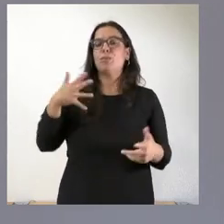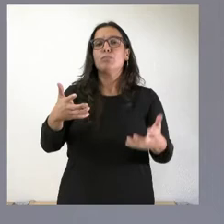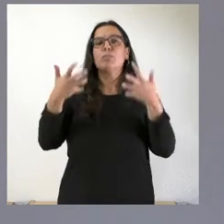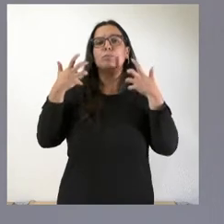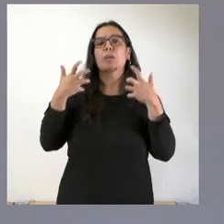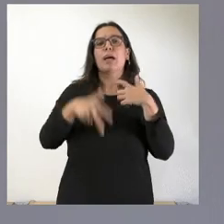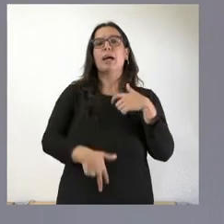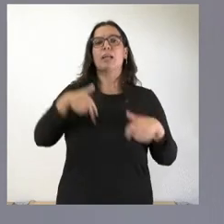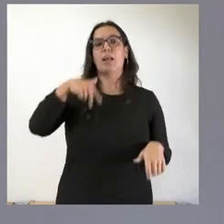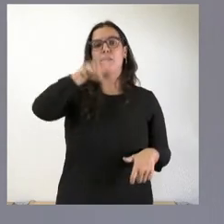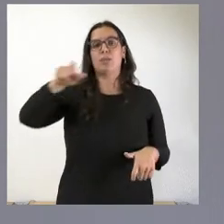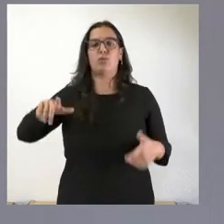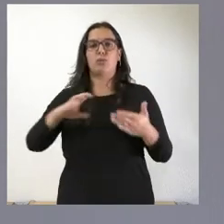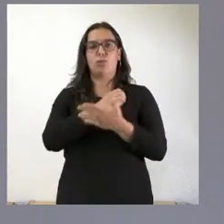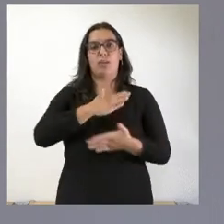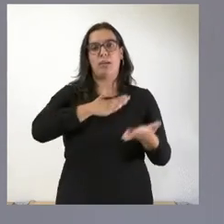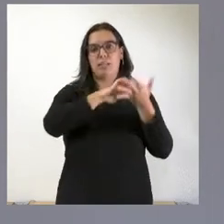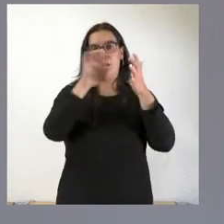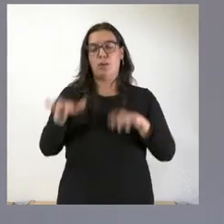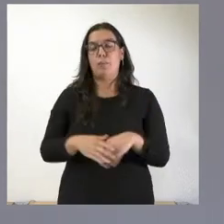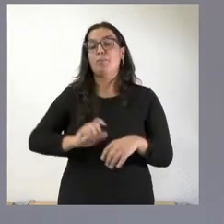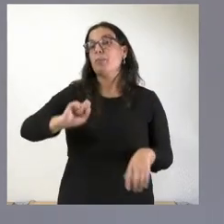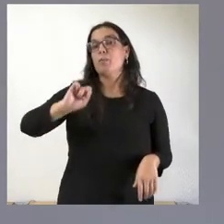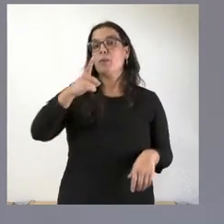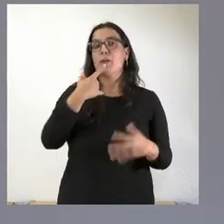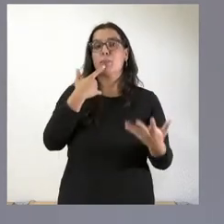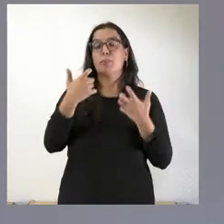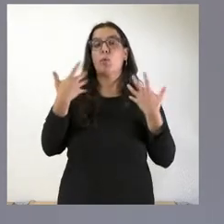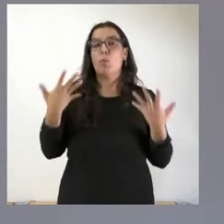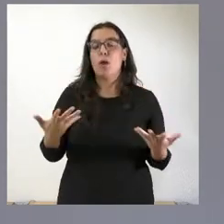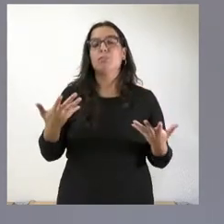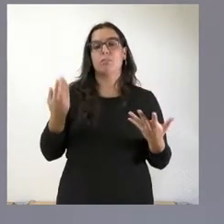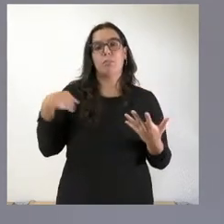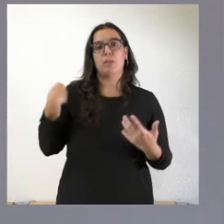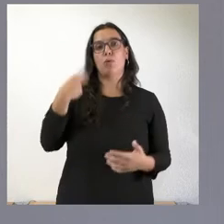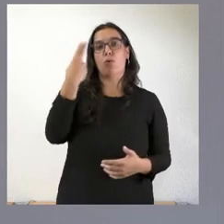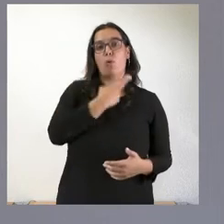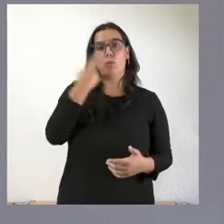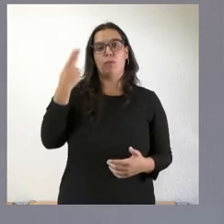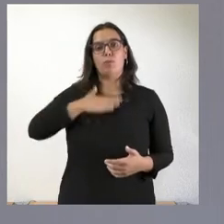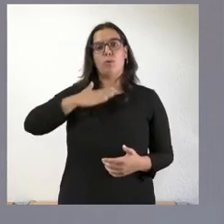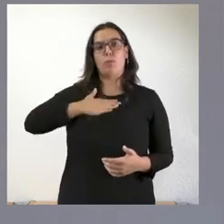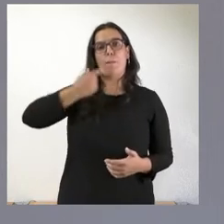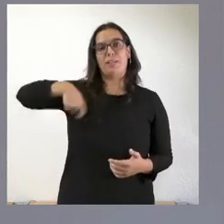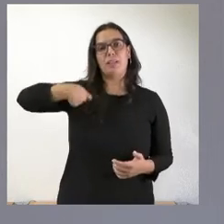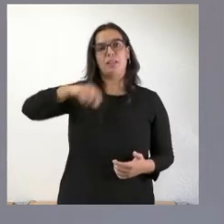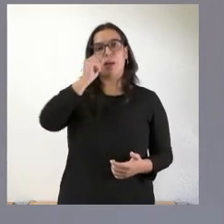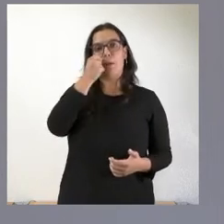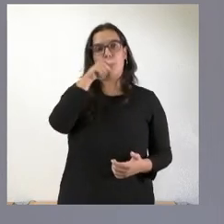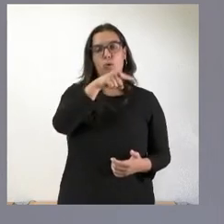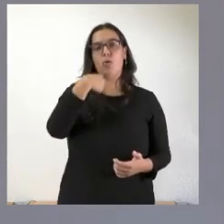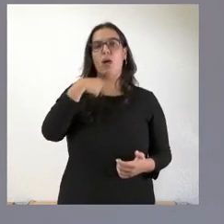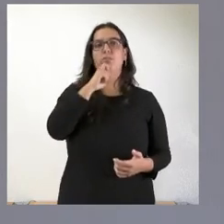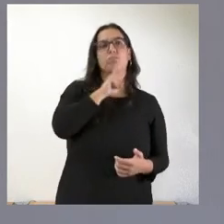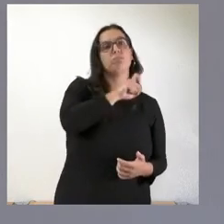ciudadanos de Castilla y León. El primer mensaje es que estamos ante un compromiso que asumió el presidente Mañueco, que comunicó a la sociedad